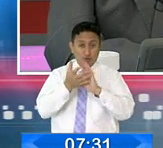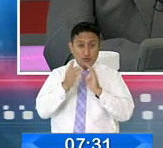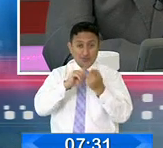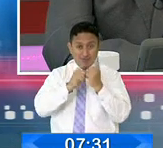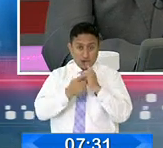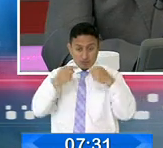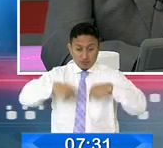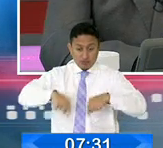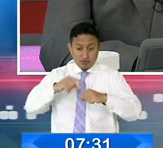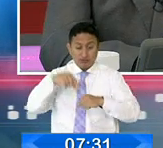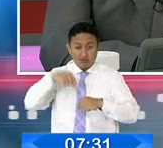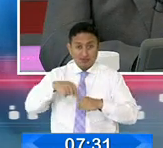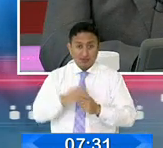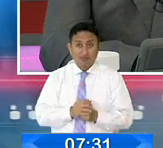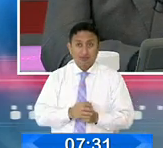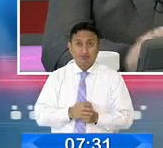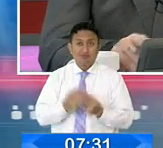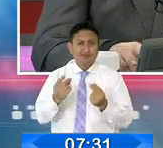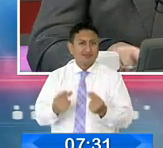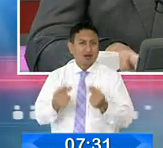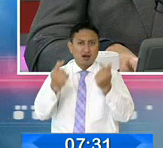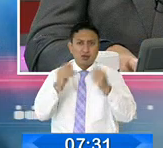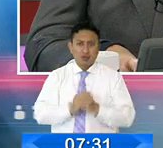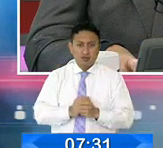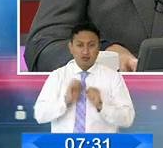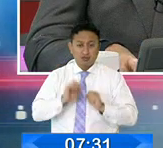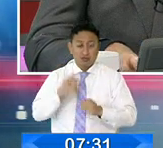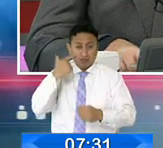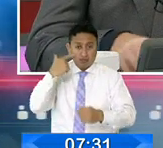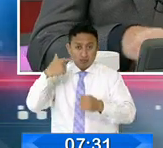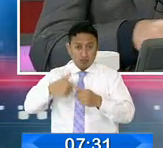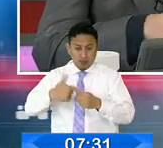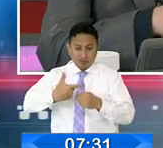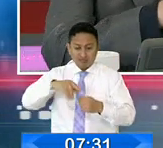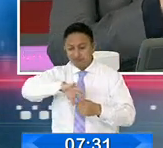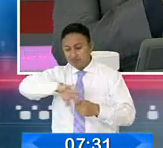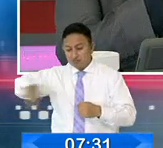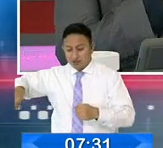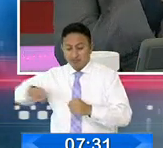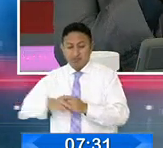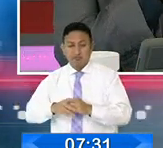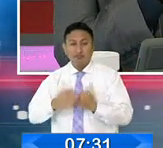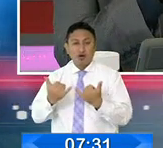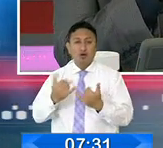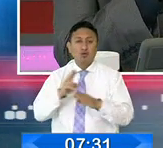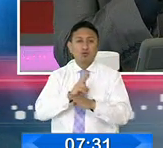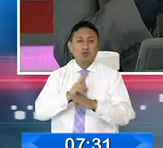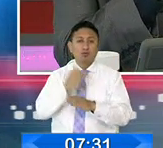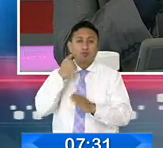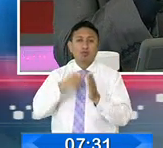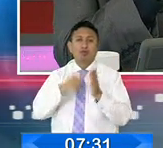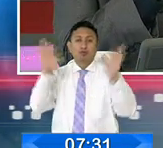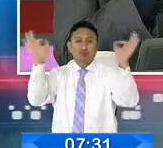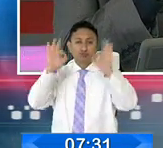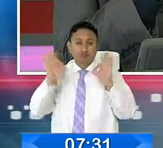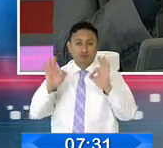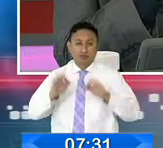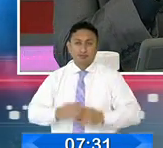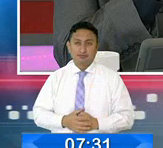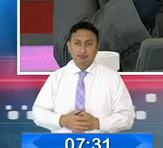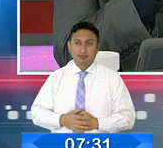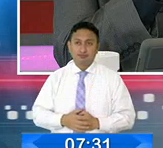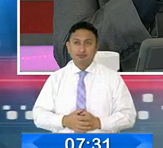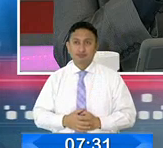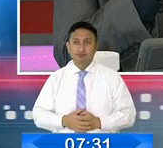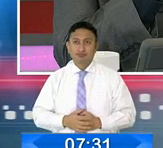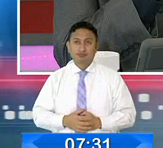esa conversión, esa migración del uso de combustibles fósiles a, por ejemplo, energía eléctrica.